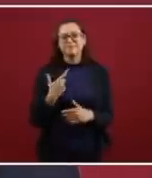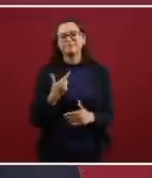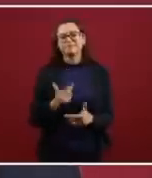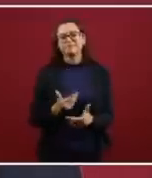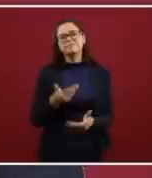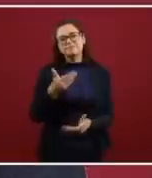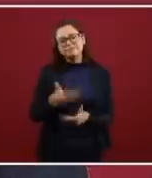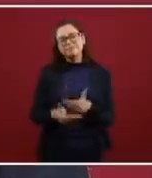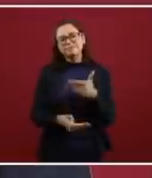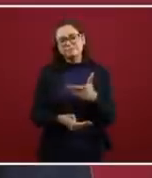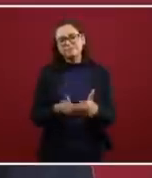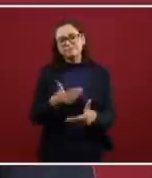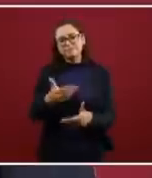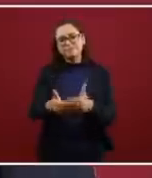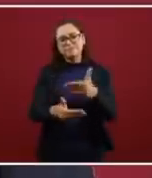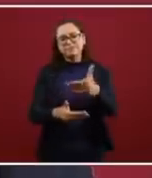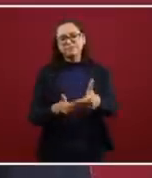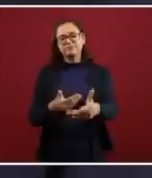concentrando